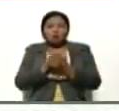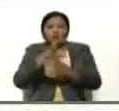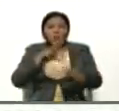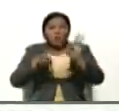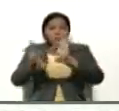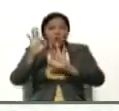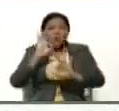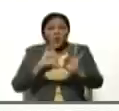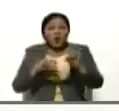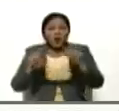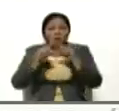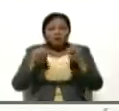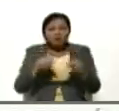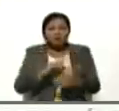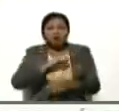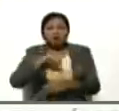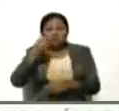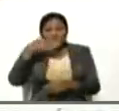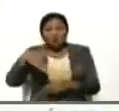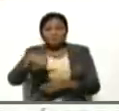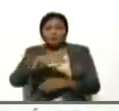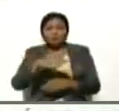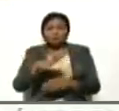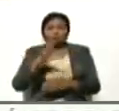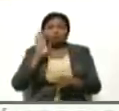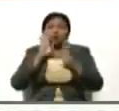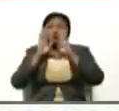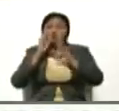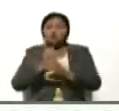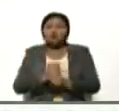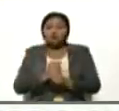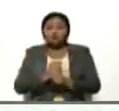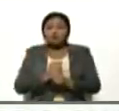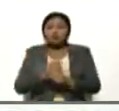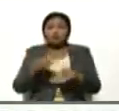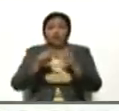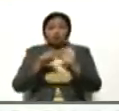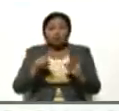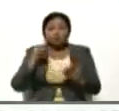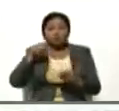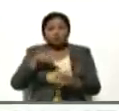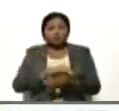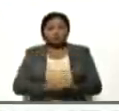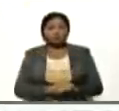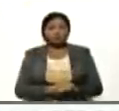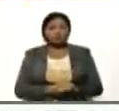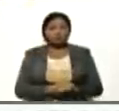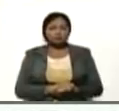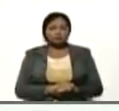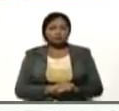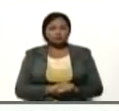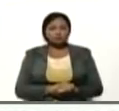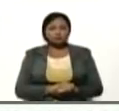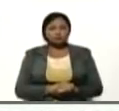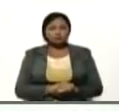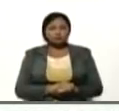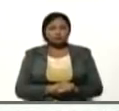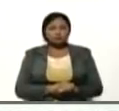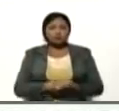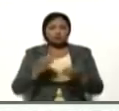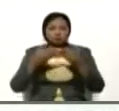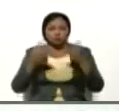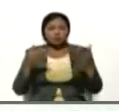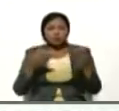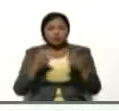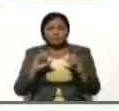seleccionados, escogidos. Nuestro pueblo ha puesto la confianza en ustedes, compañeros y compañeras. Si me permite, comienzo a